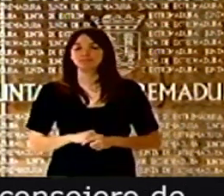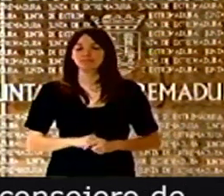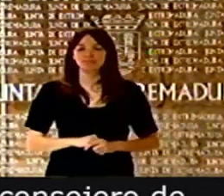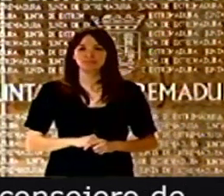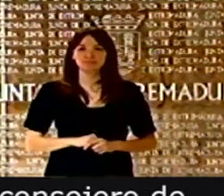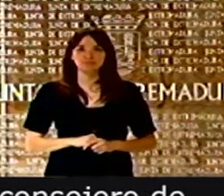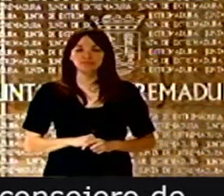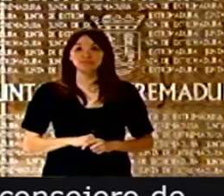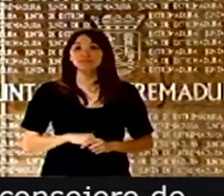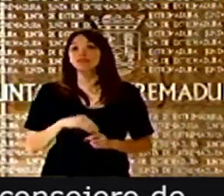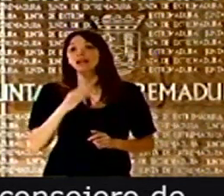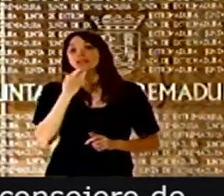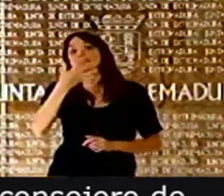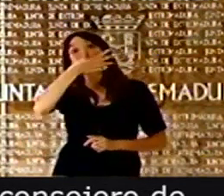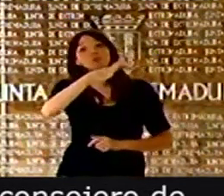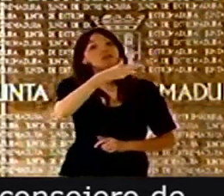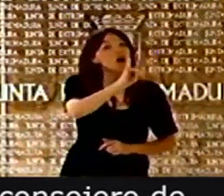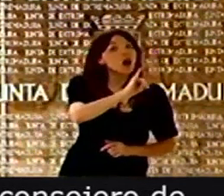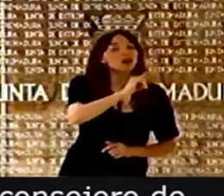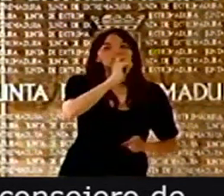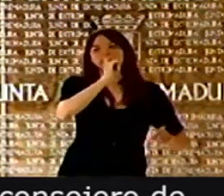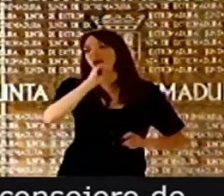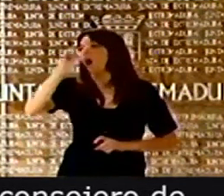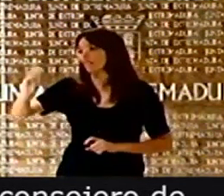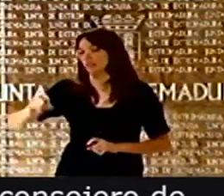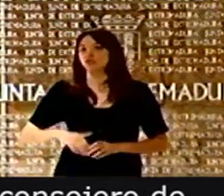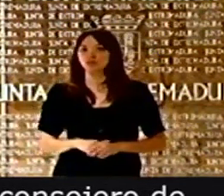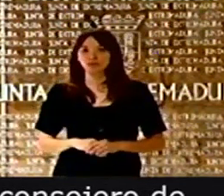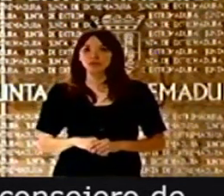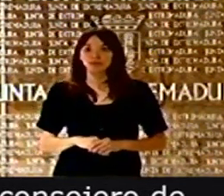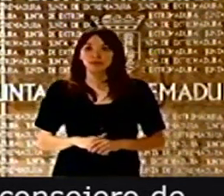En el caso de que la haya, os lo diríamos, pero no hay